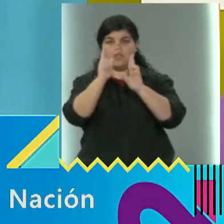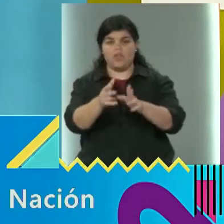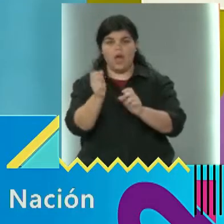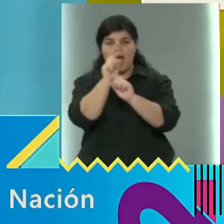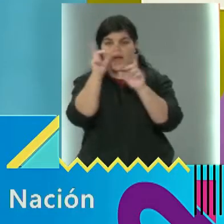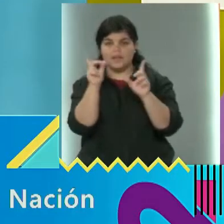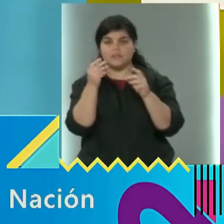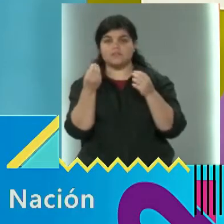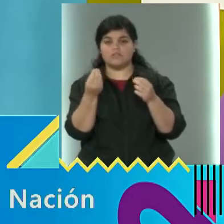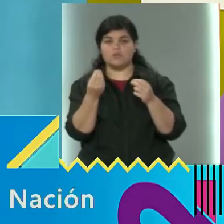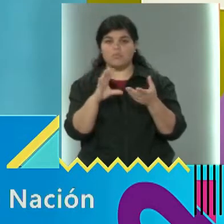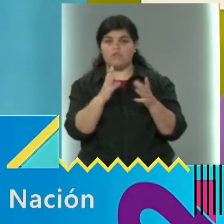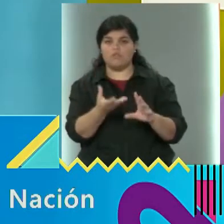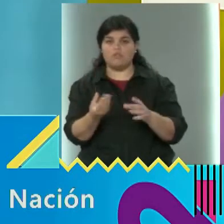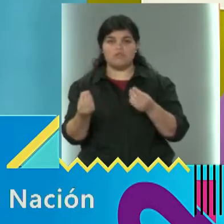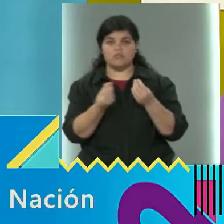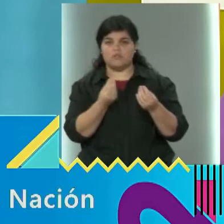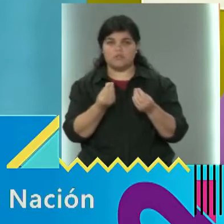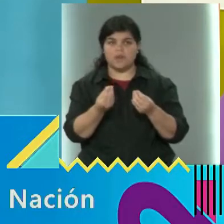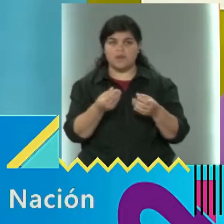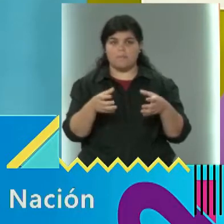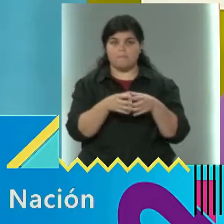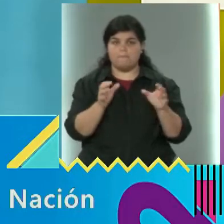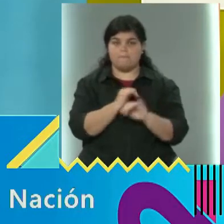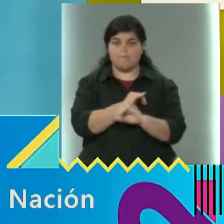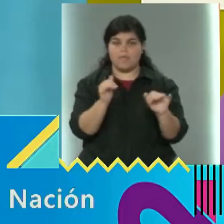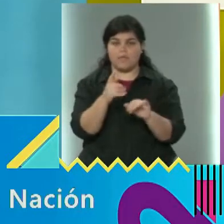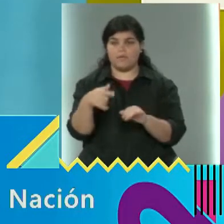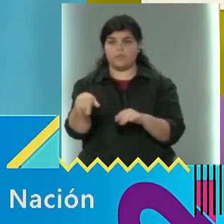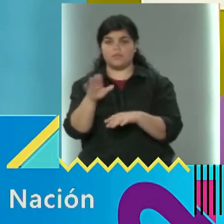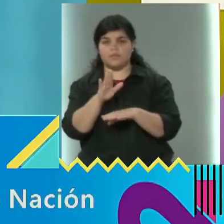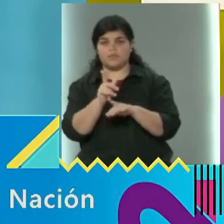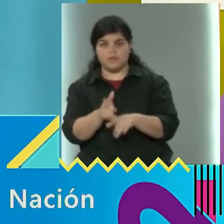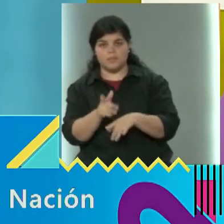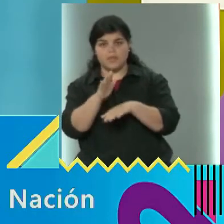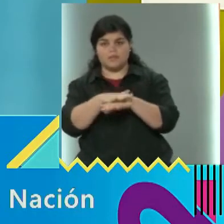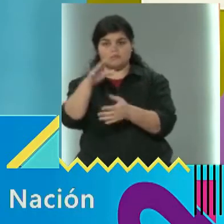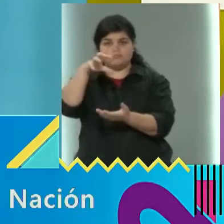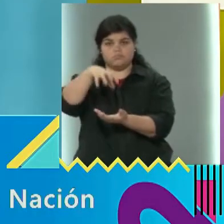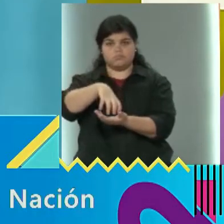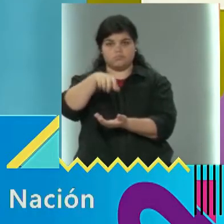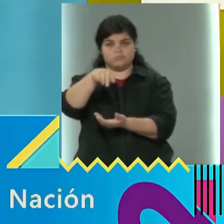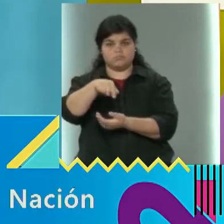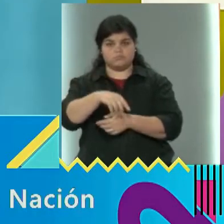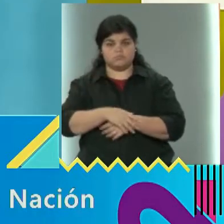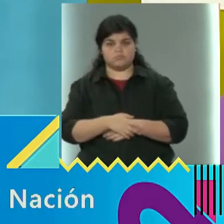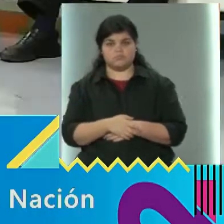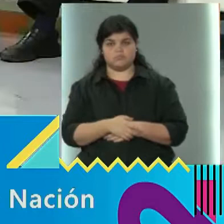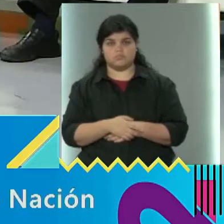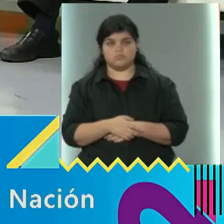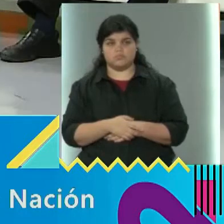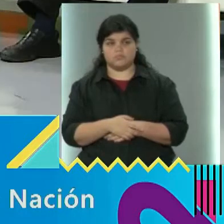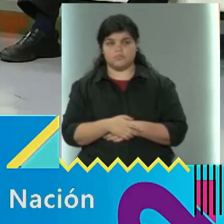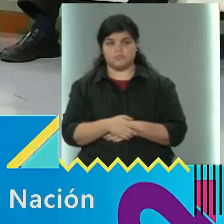¿Cómo lo debemos manejar? Tanto desde los medios también como de ustedes como entidad. Claro, mira, en general lo